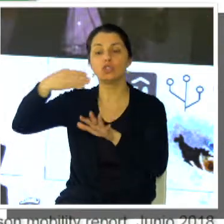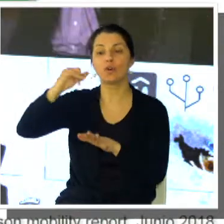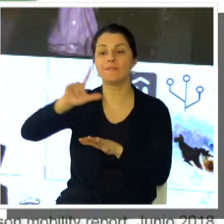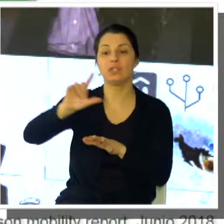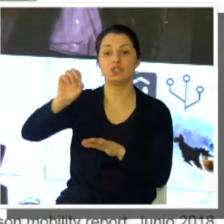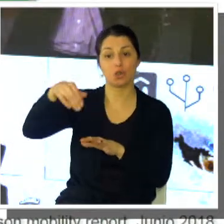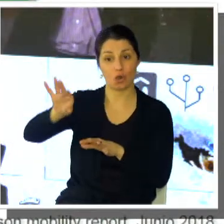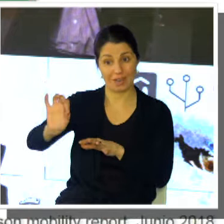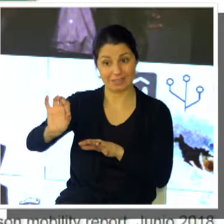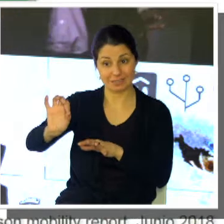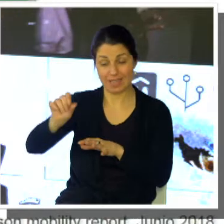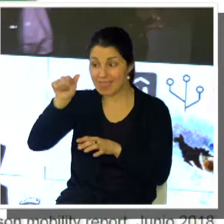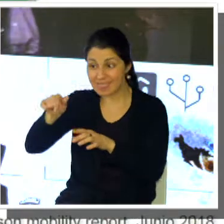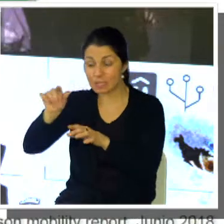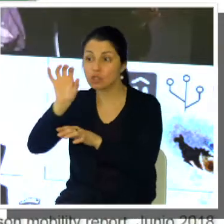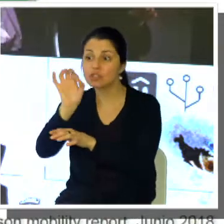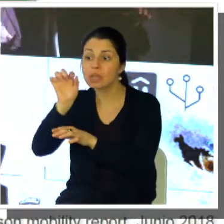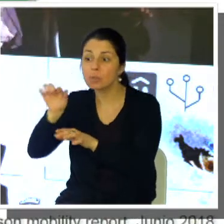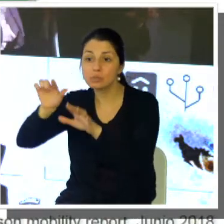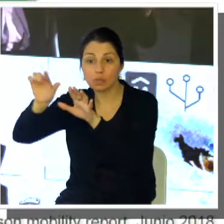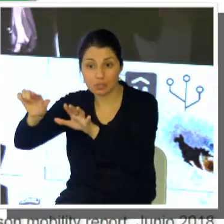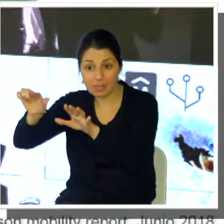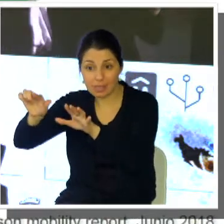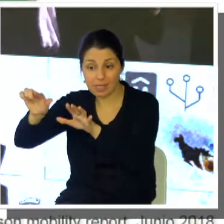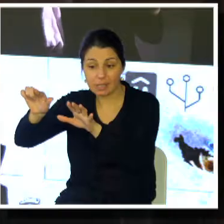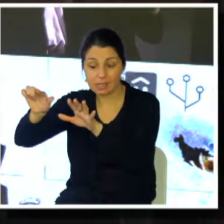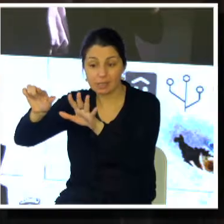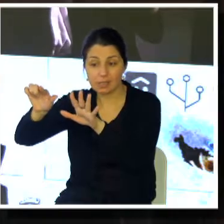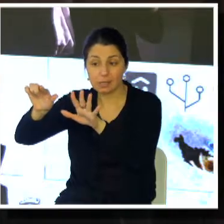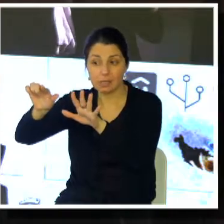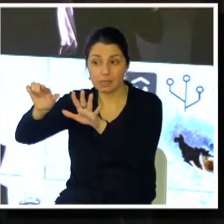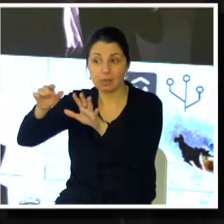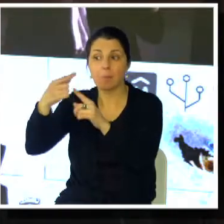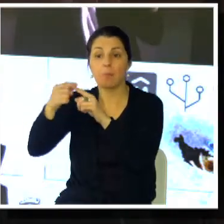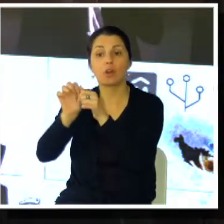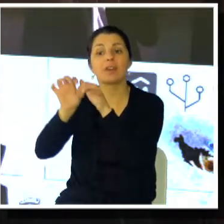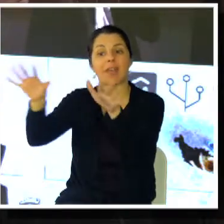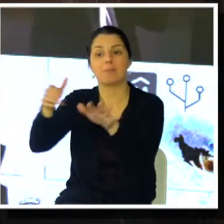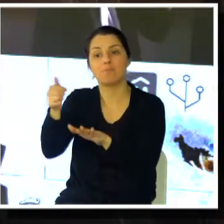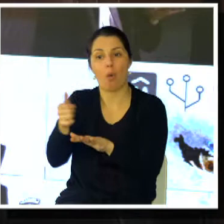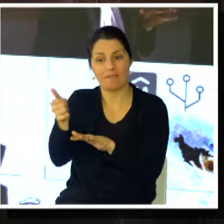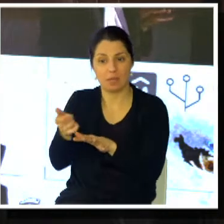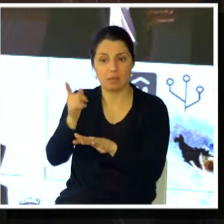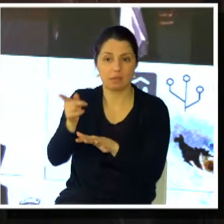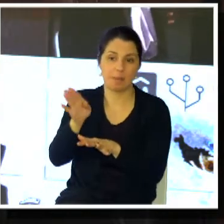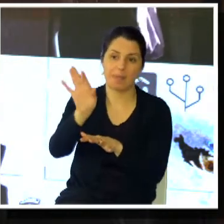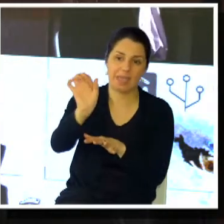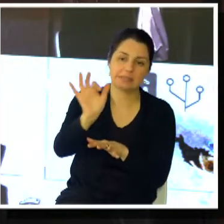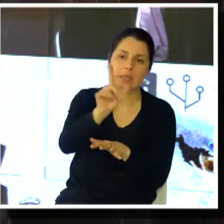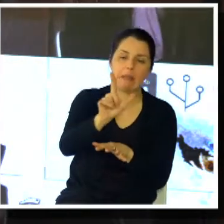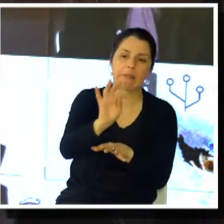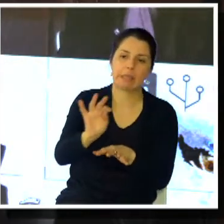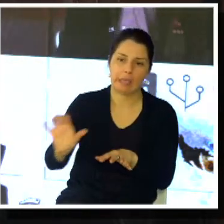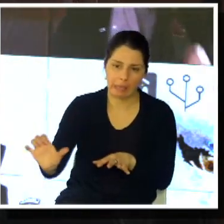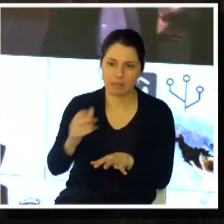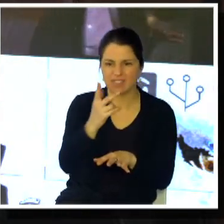cuales 0.7 billones de esos 0.28 salen por redes móviles, GPRS, 3G, LTE